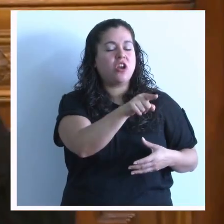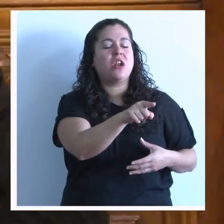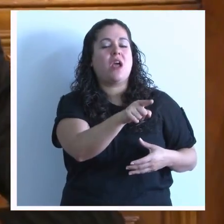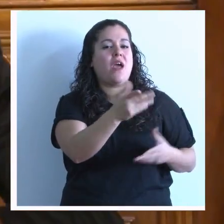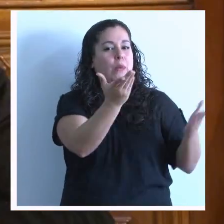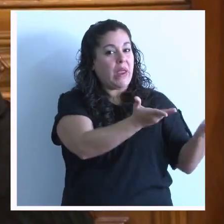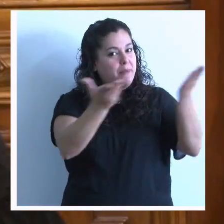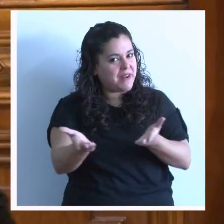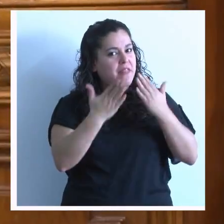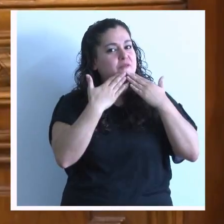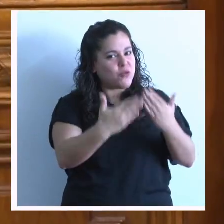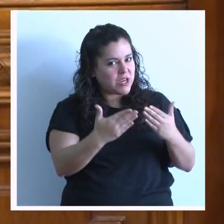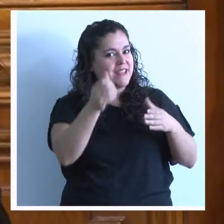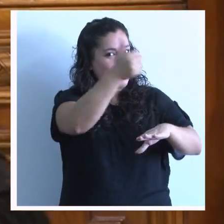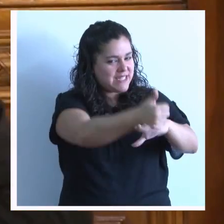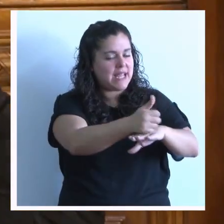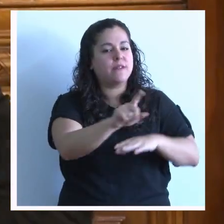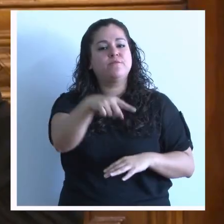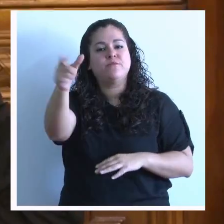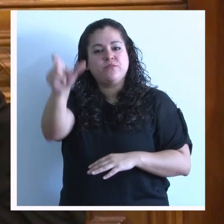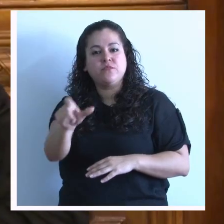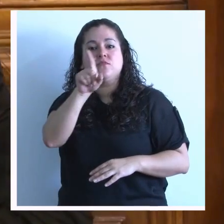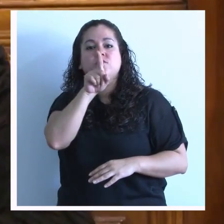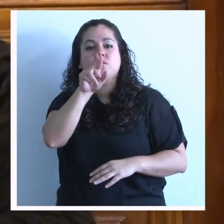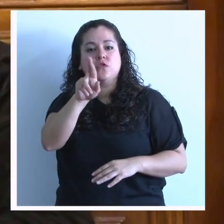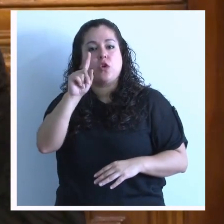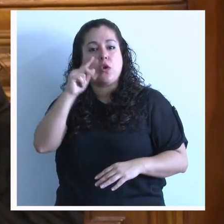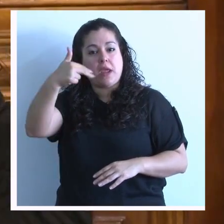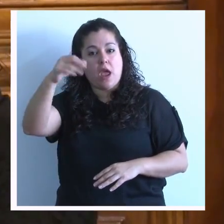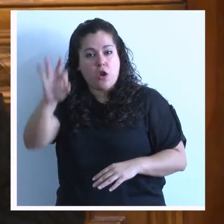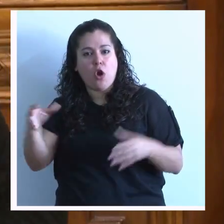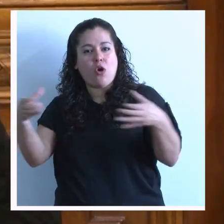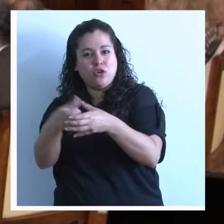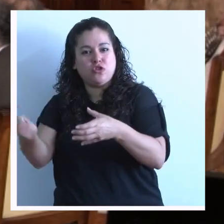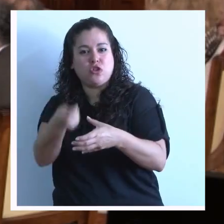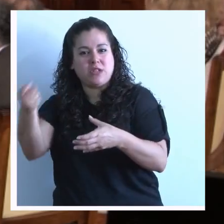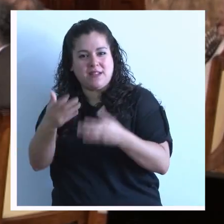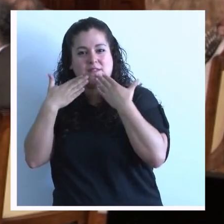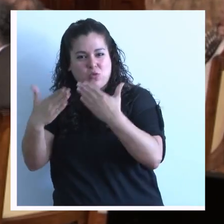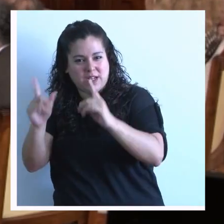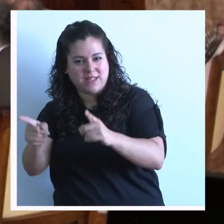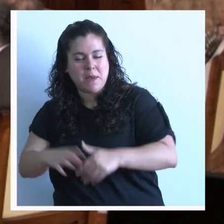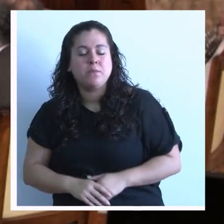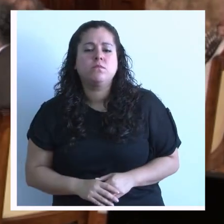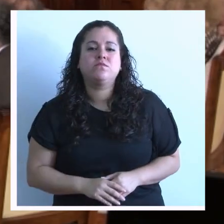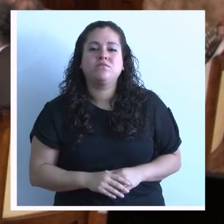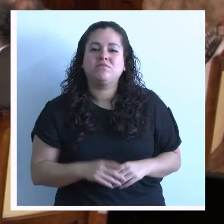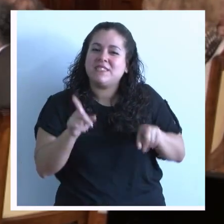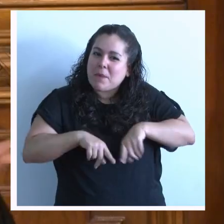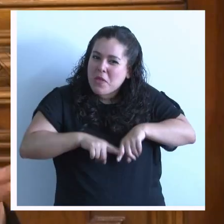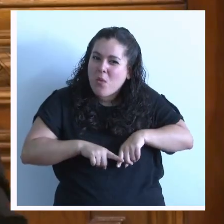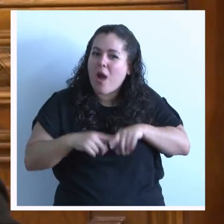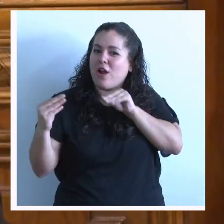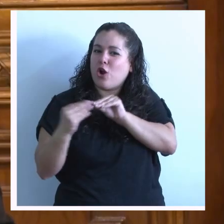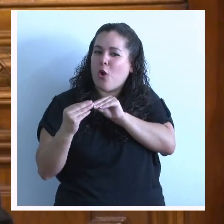va? Muy bien. Bienvenida, muchas gracias por estar aquí, al igual que Gabriela Troiana, en Buenos Aires, Partido Socialista. Muchas gracias. Pero también,